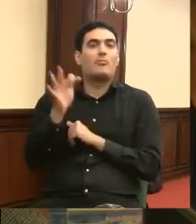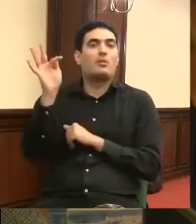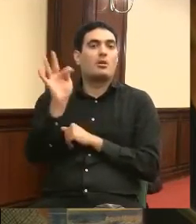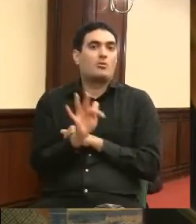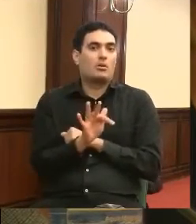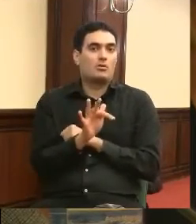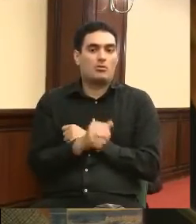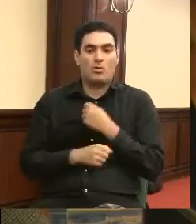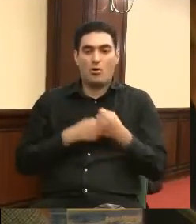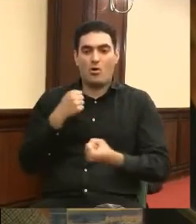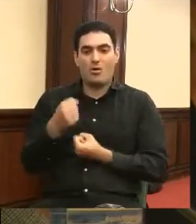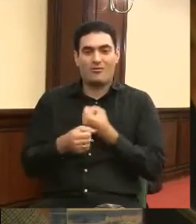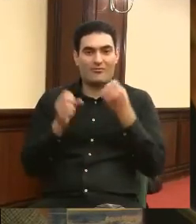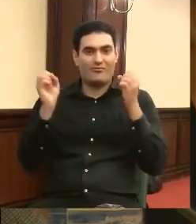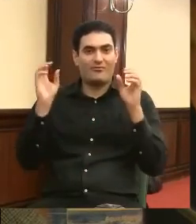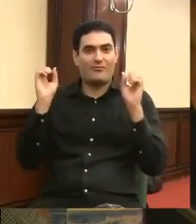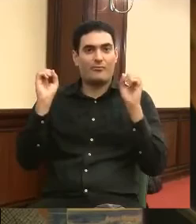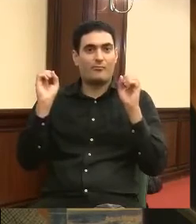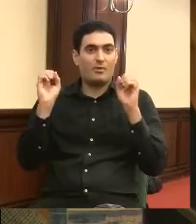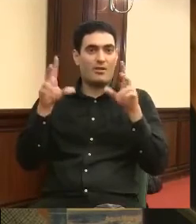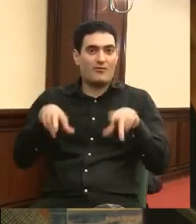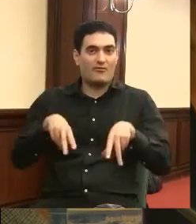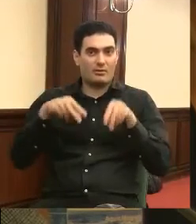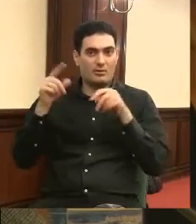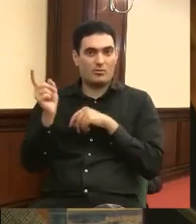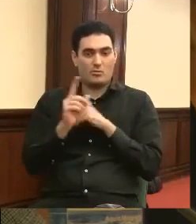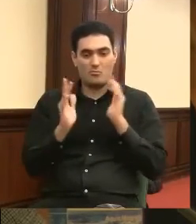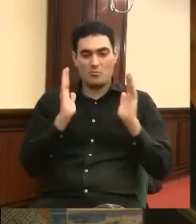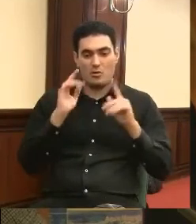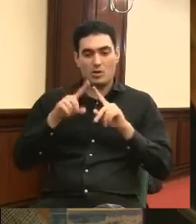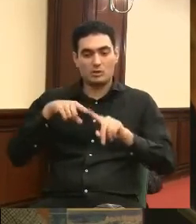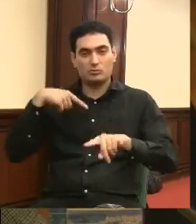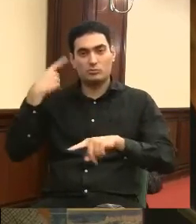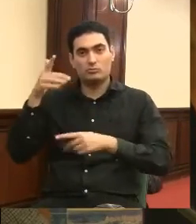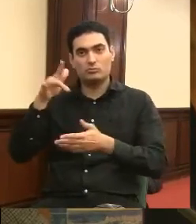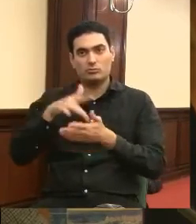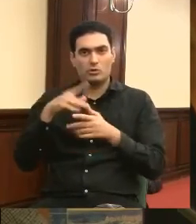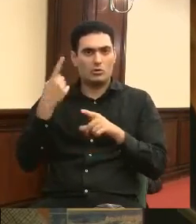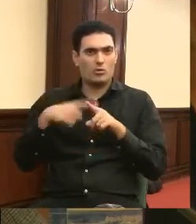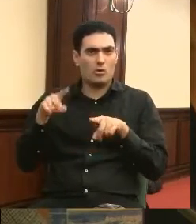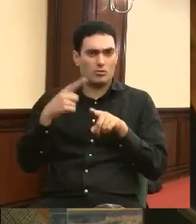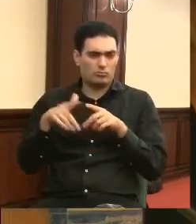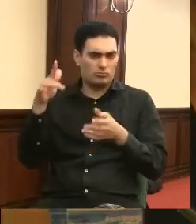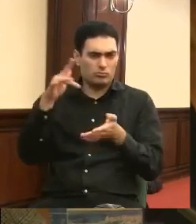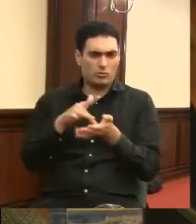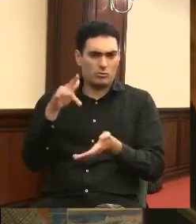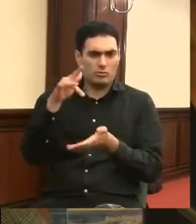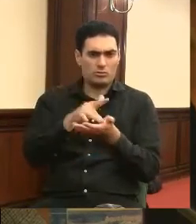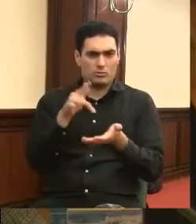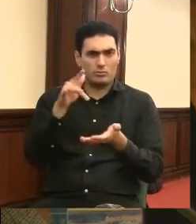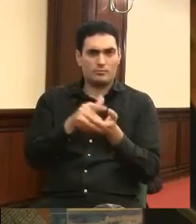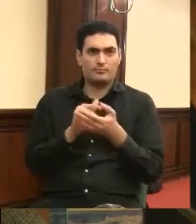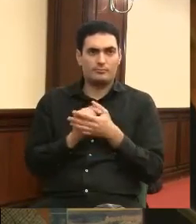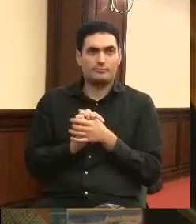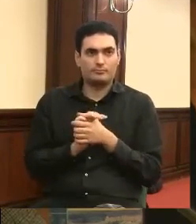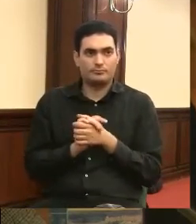película que no deja de correr. Y después de ese periodo, pues pasaron muchas más